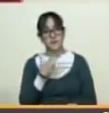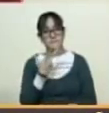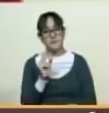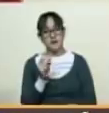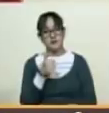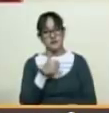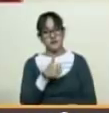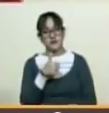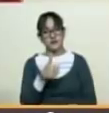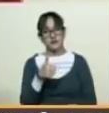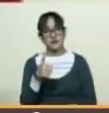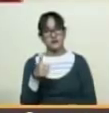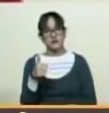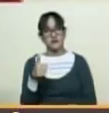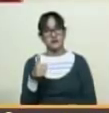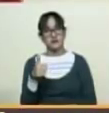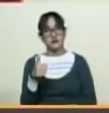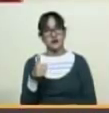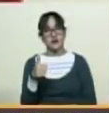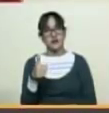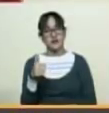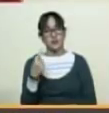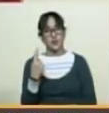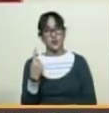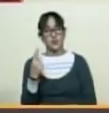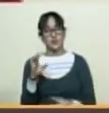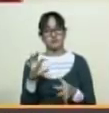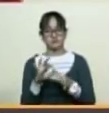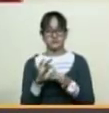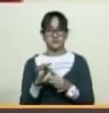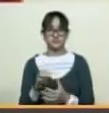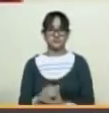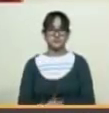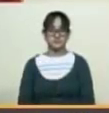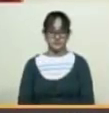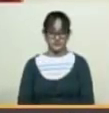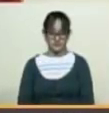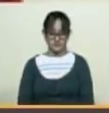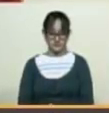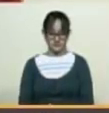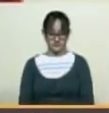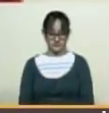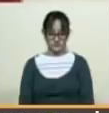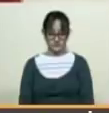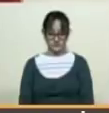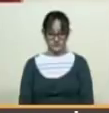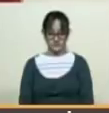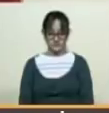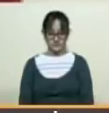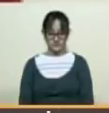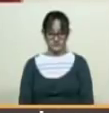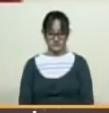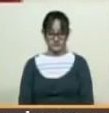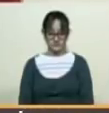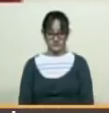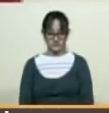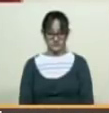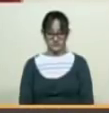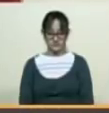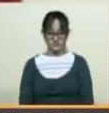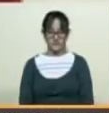cada una de las alianzas. Asimismo, nos solicitaron